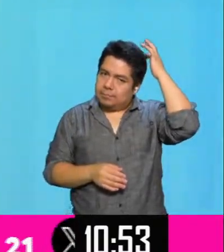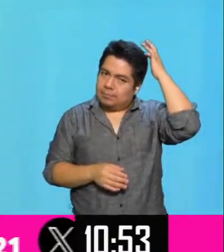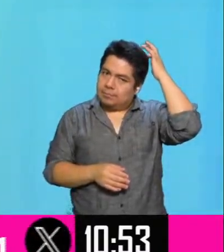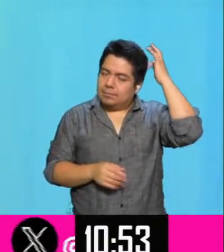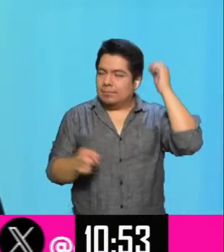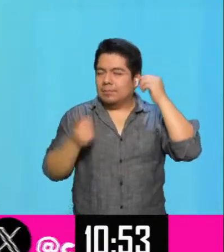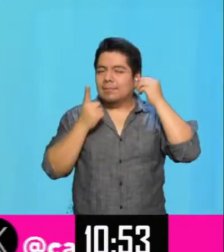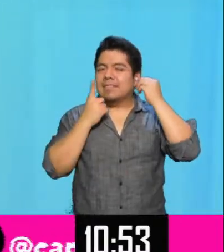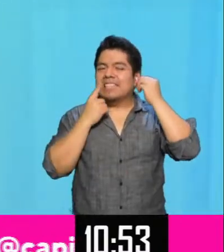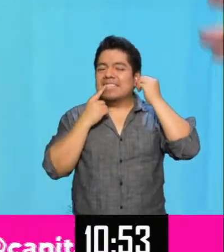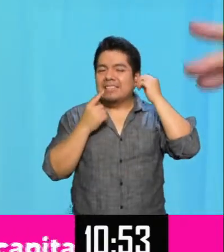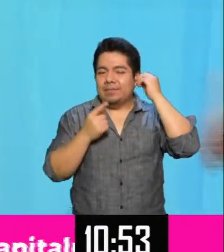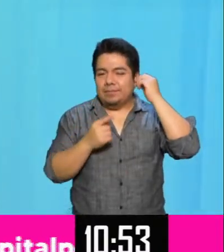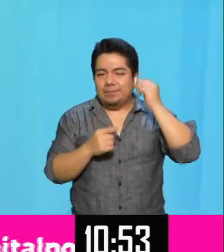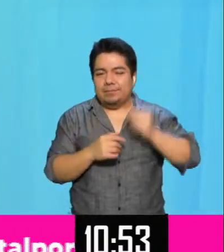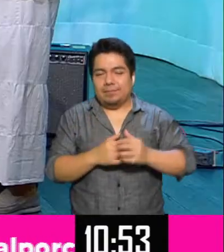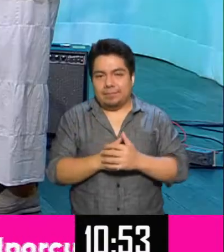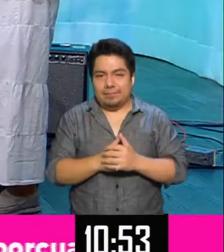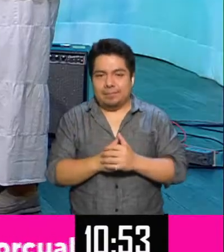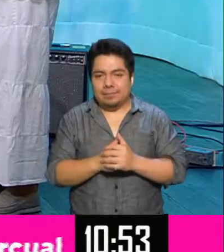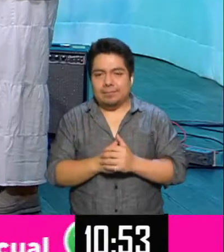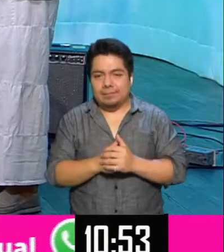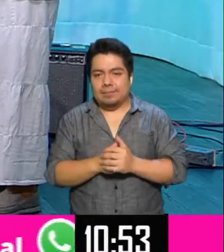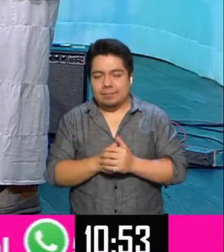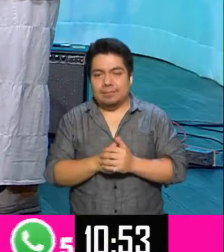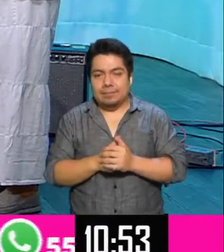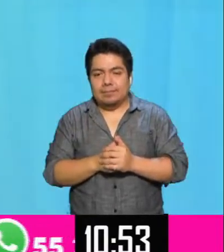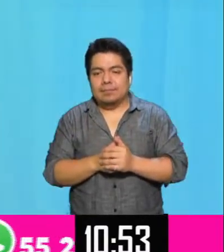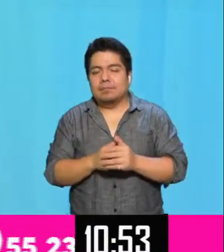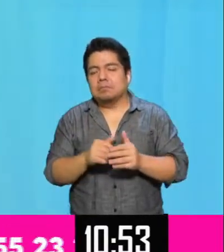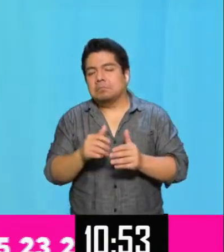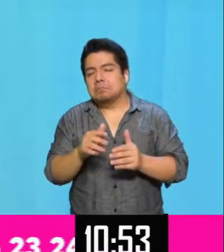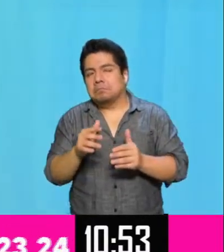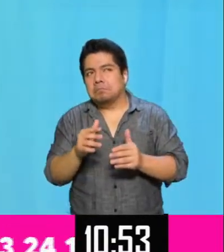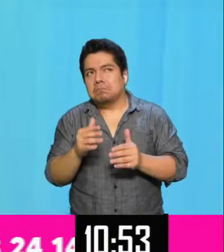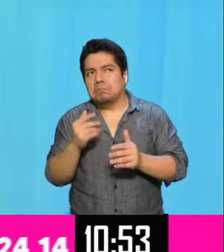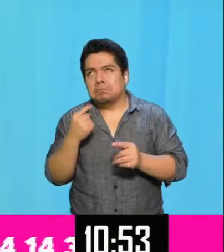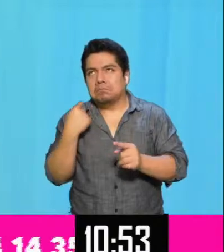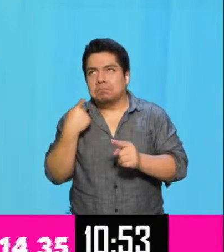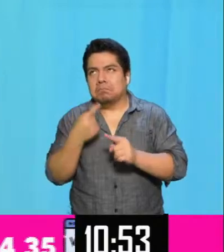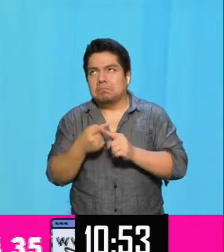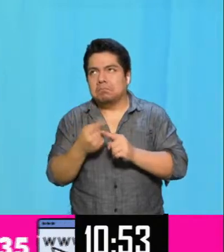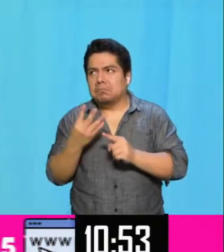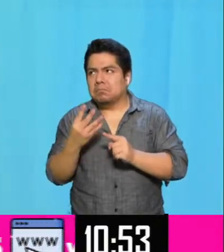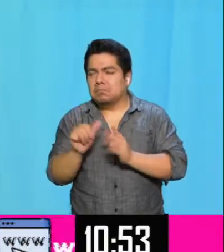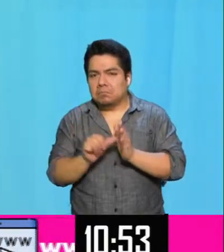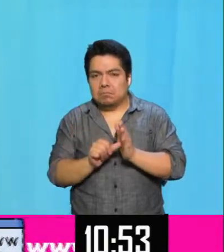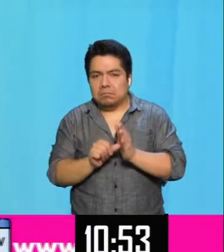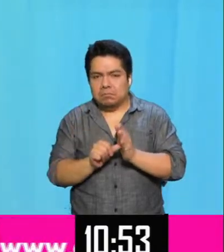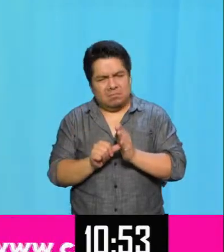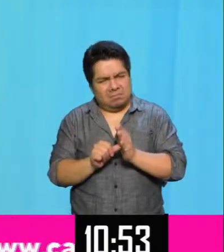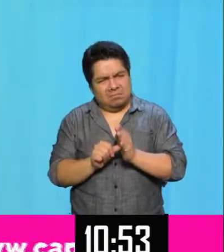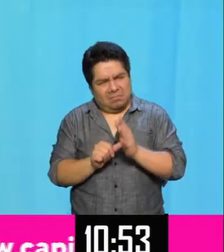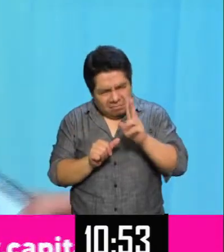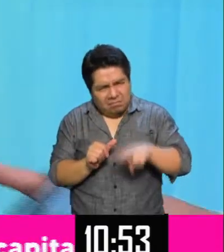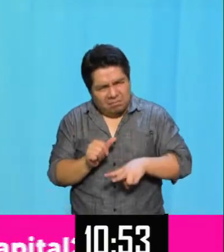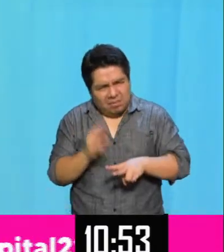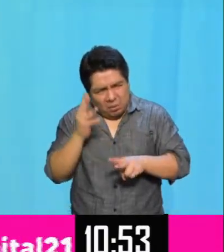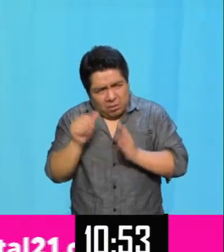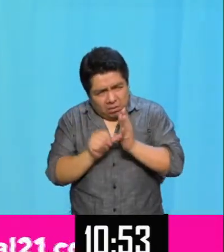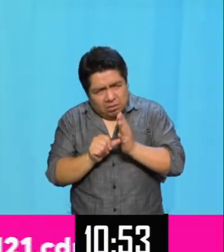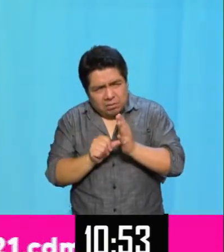el Caimán. Ahorita es Aprox- vocero, mañana será Caimán. A eso. Aproximadamente unos 4 meses, creo. No, en serio. Y Sí. están ya